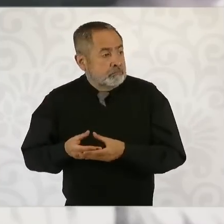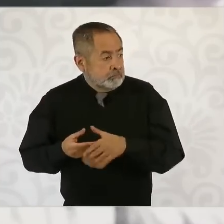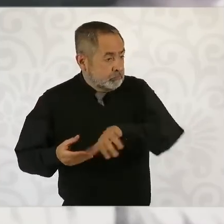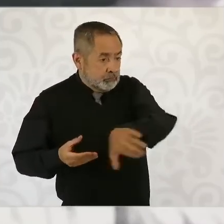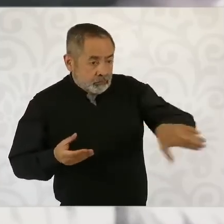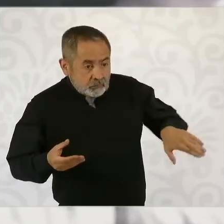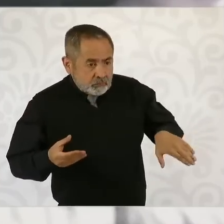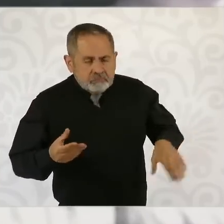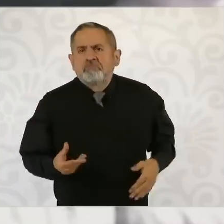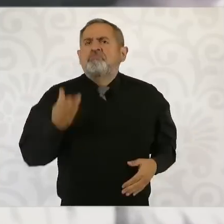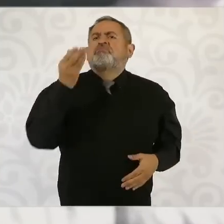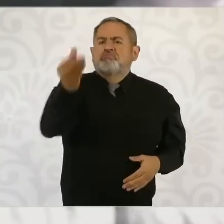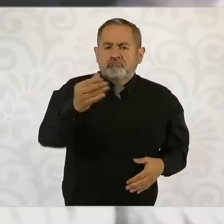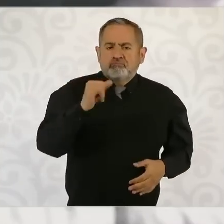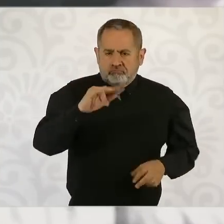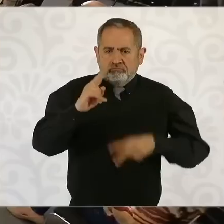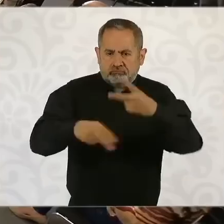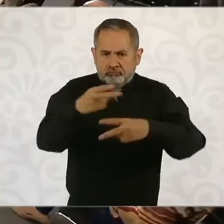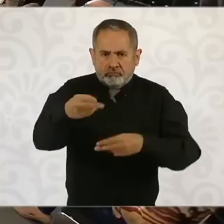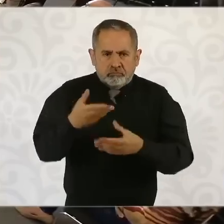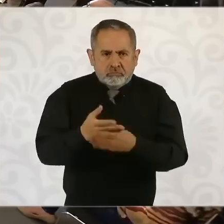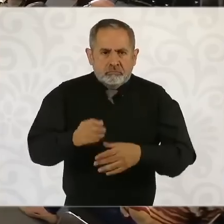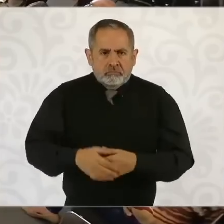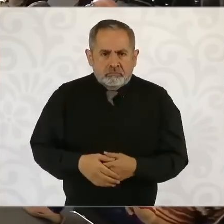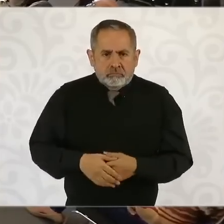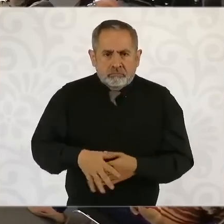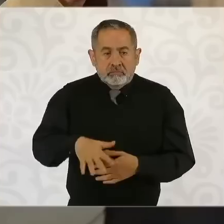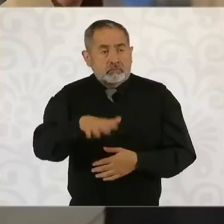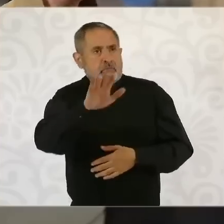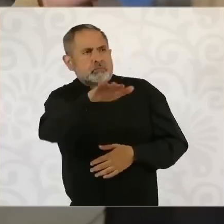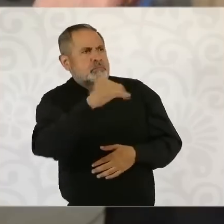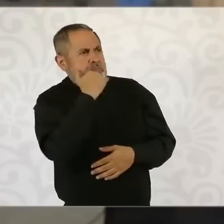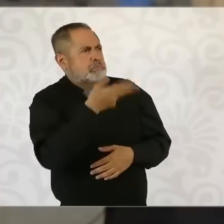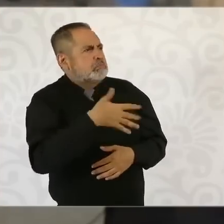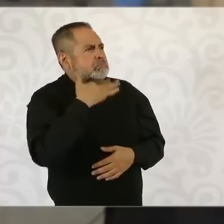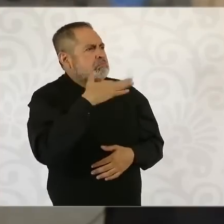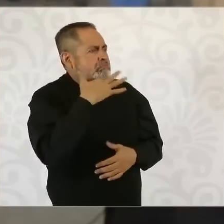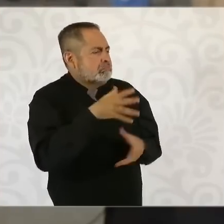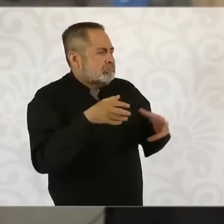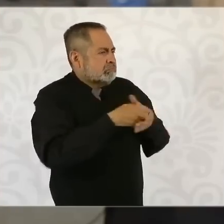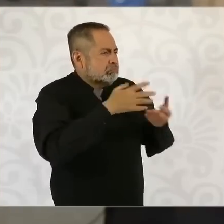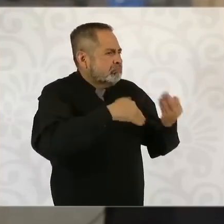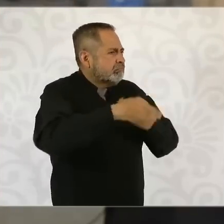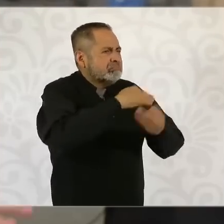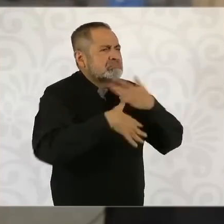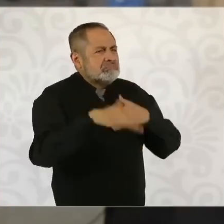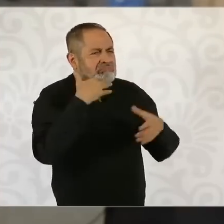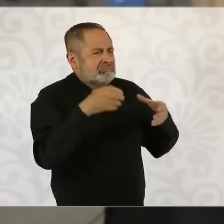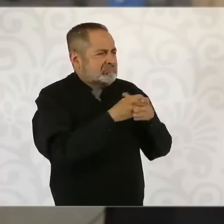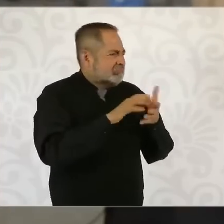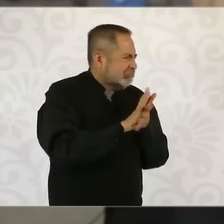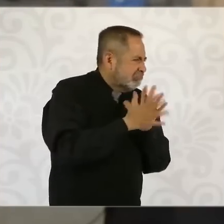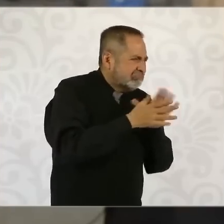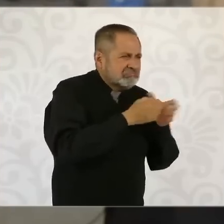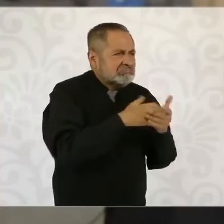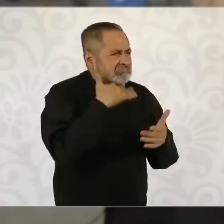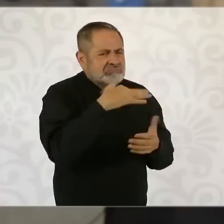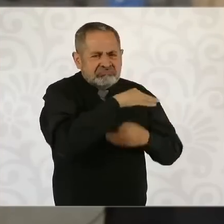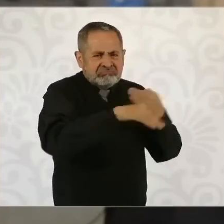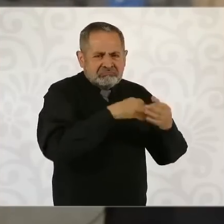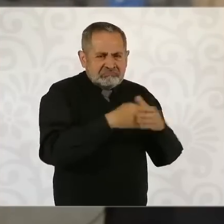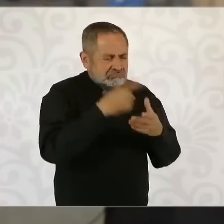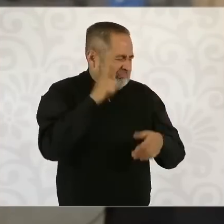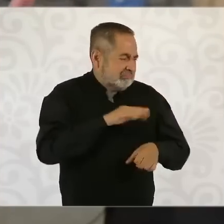No sé si con eso… Pero entonces hay un contubernio de toda la estructura del Poder Judicial. ¿Perdón? Hay un contubernio de toda la estructura del Poder Judicial